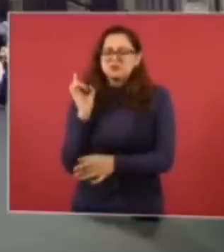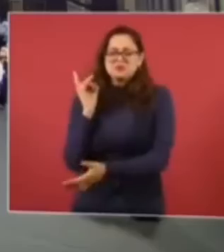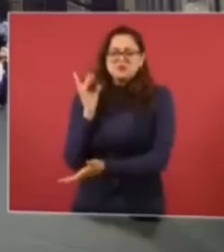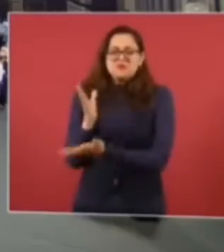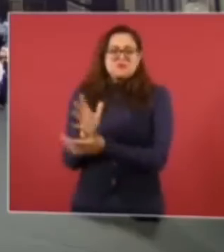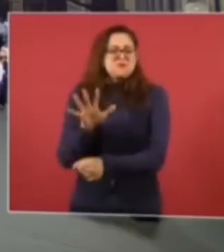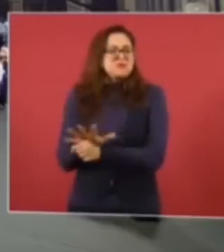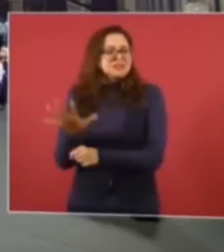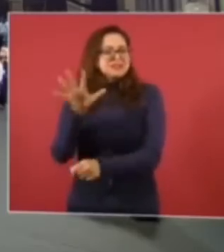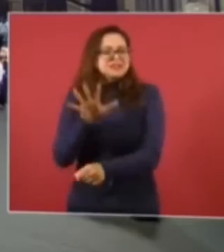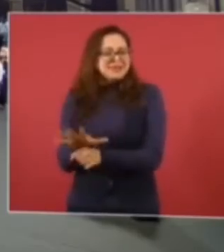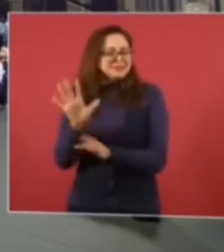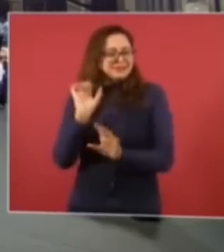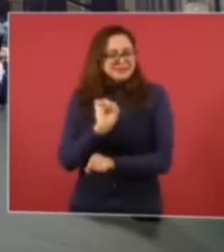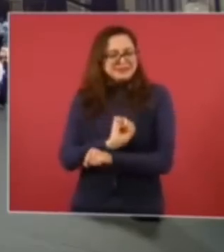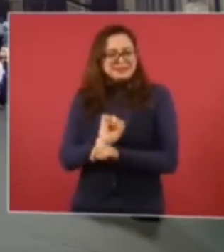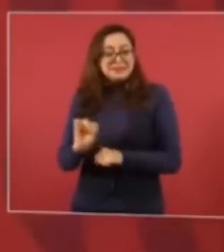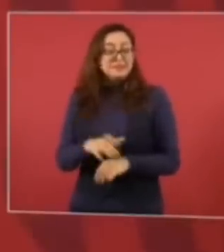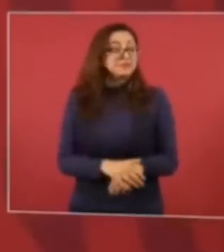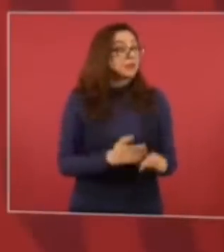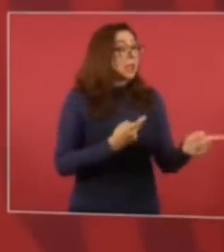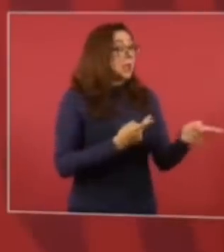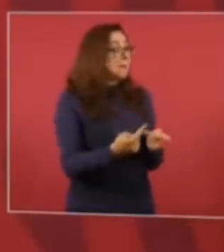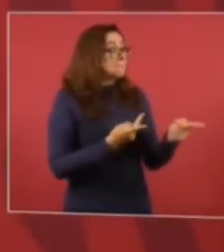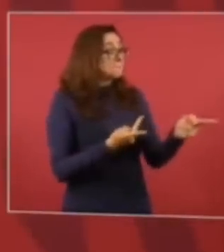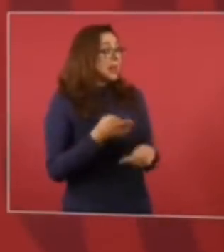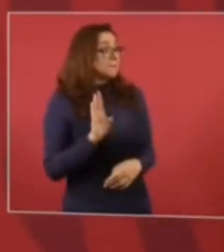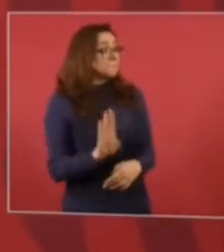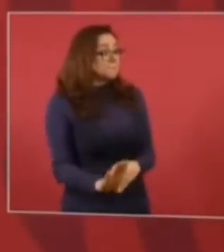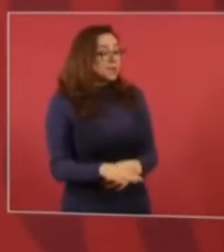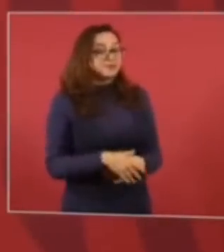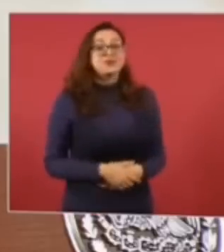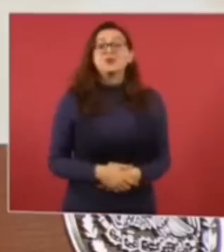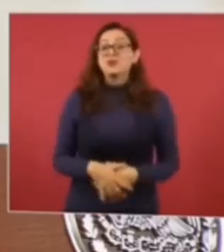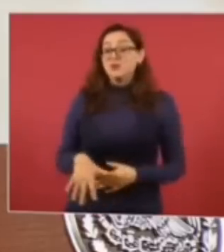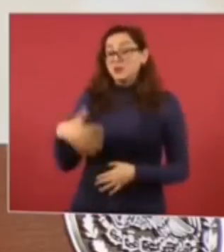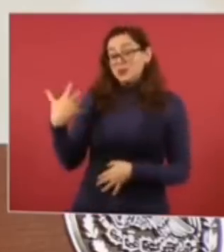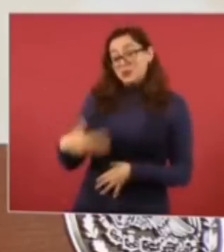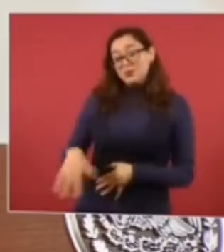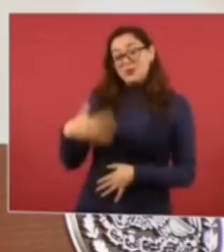imagínense Cuántas notas van a ver el día primero hoy